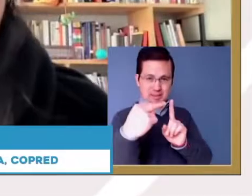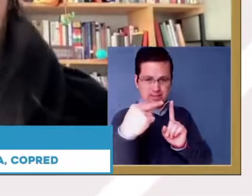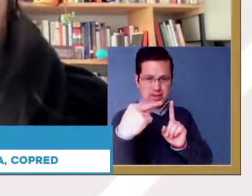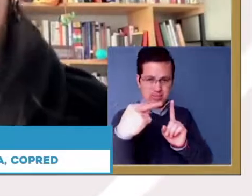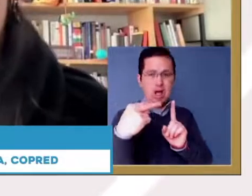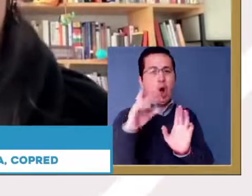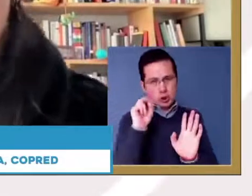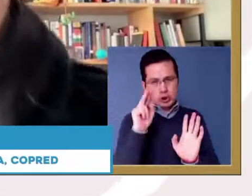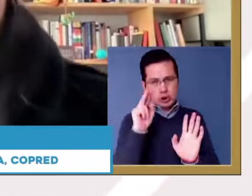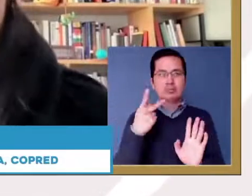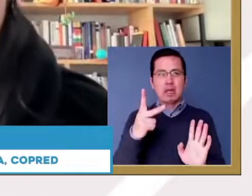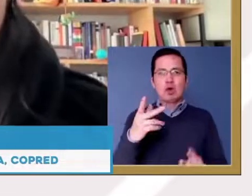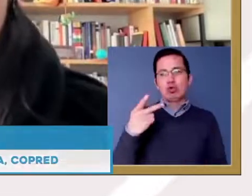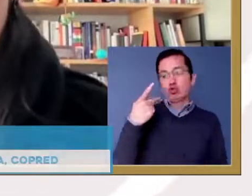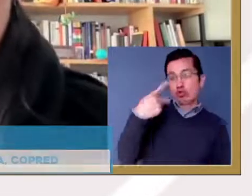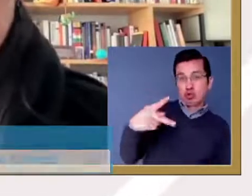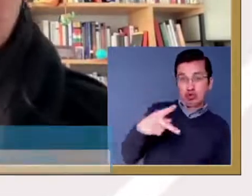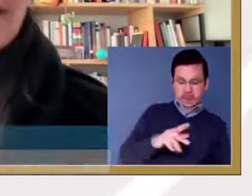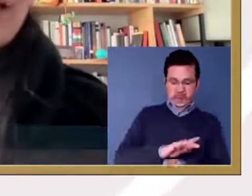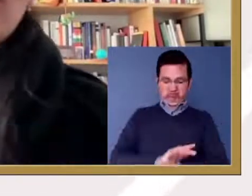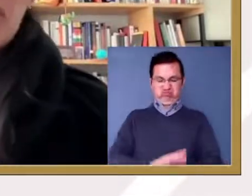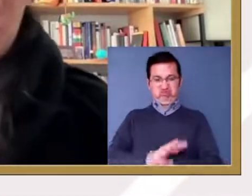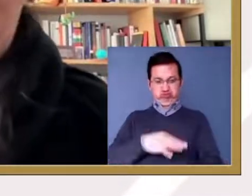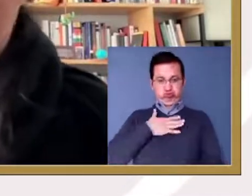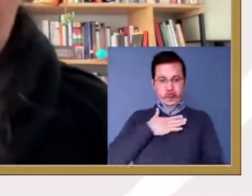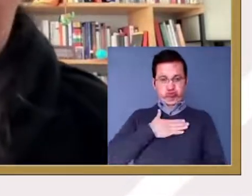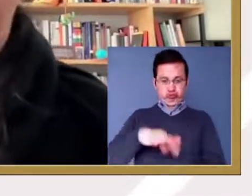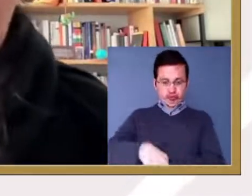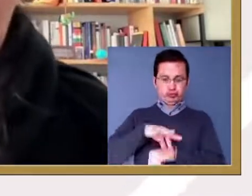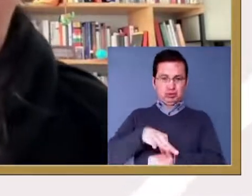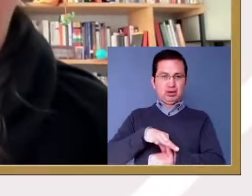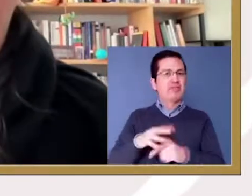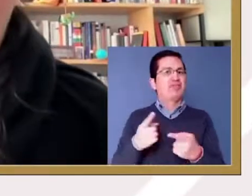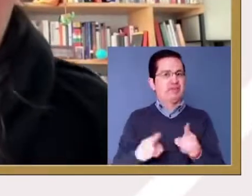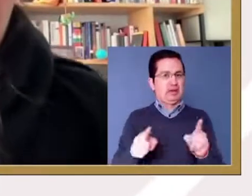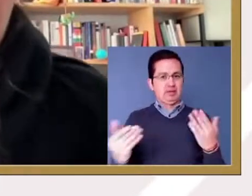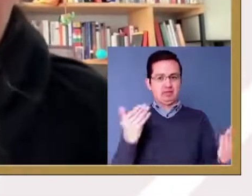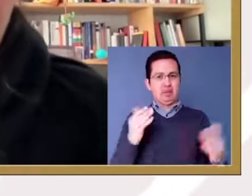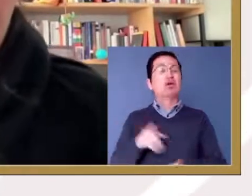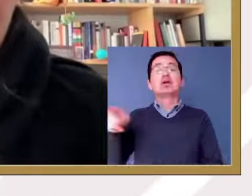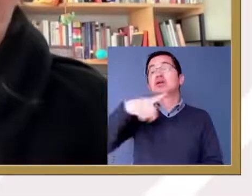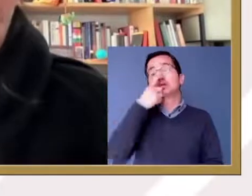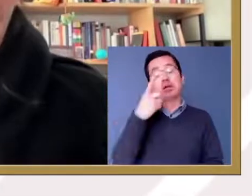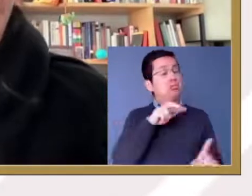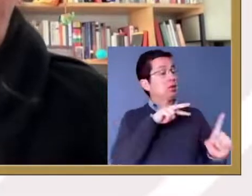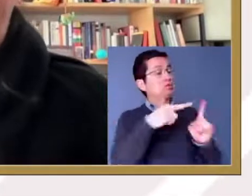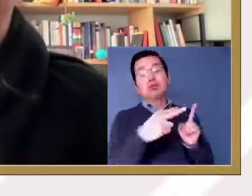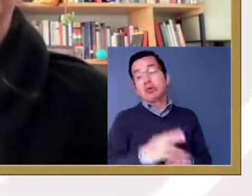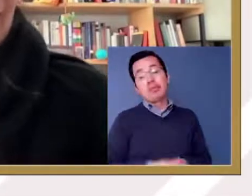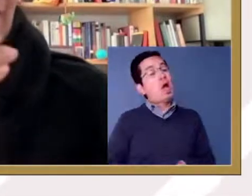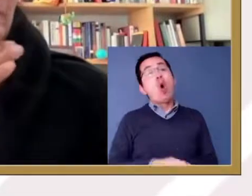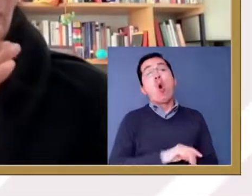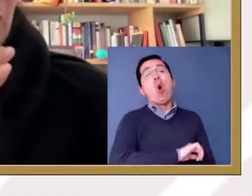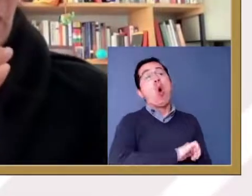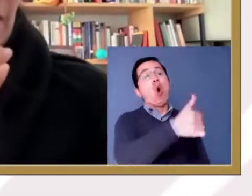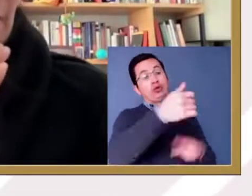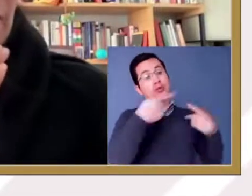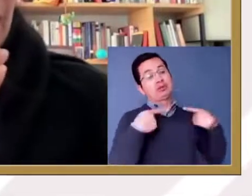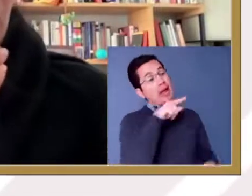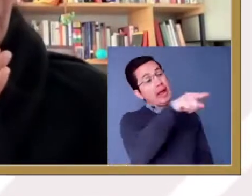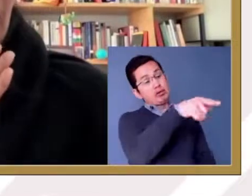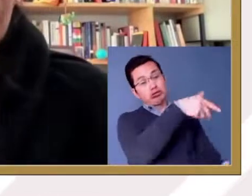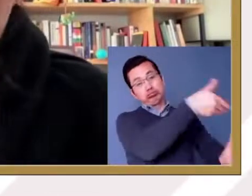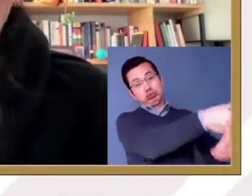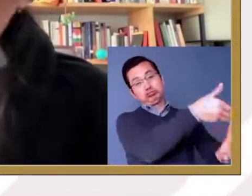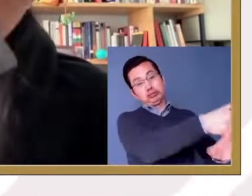percepción, pero baja el testimonial. Es como, o sea, es a otros, a los que discriminan, ¿no? Que de ahí, digamos, podemos sacar